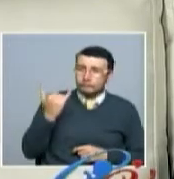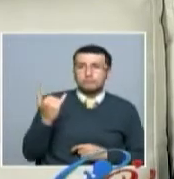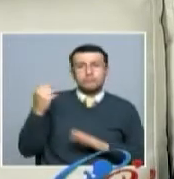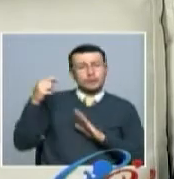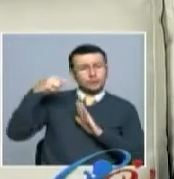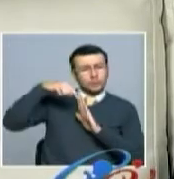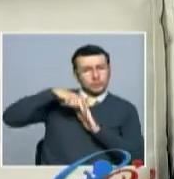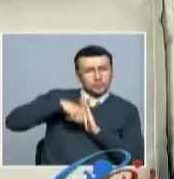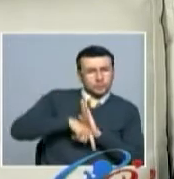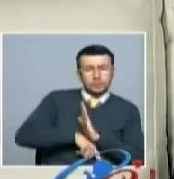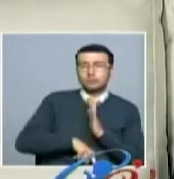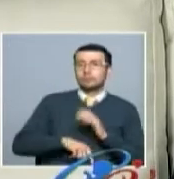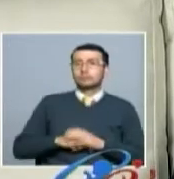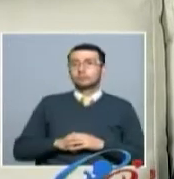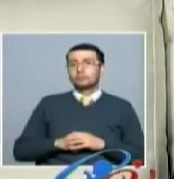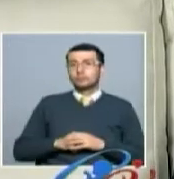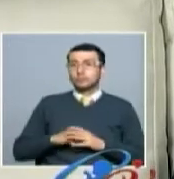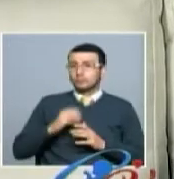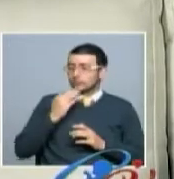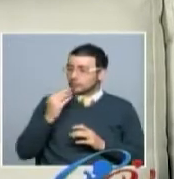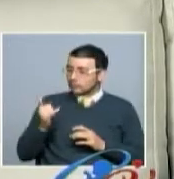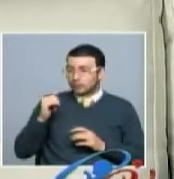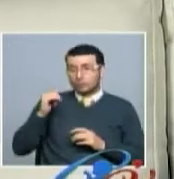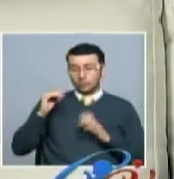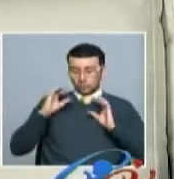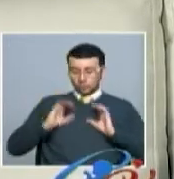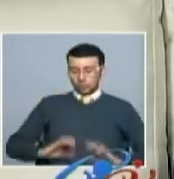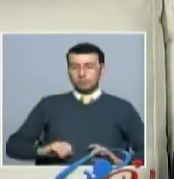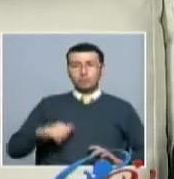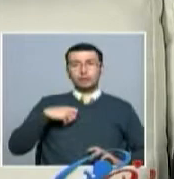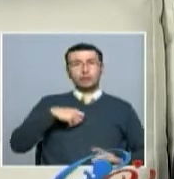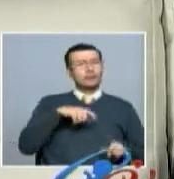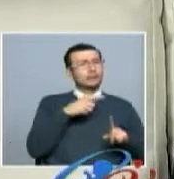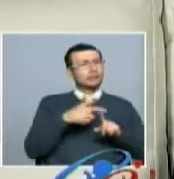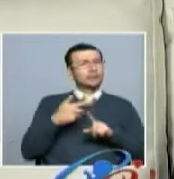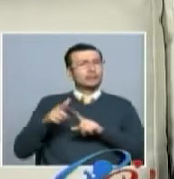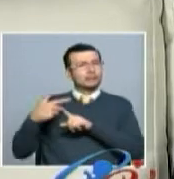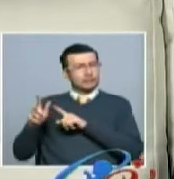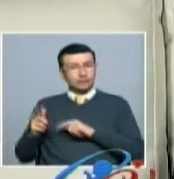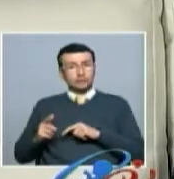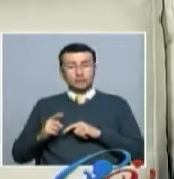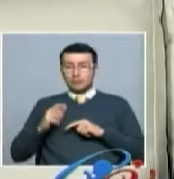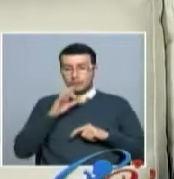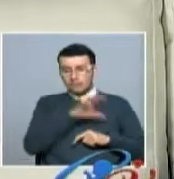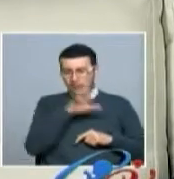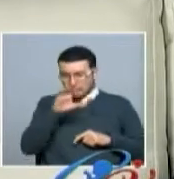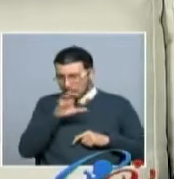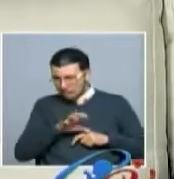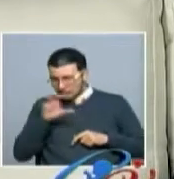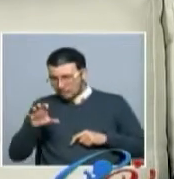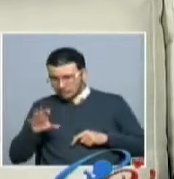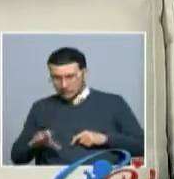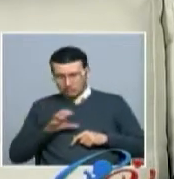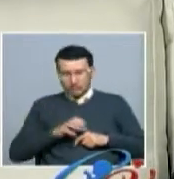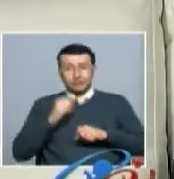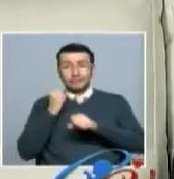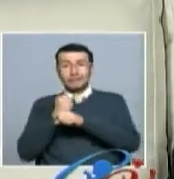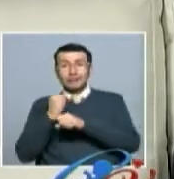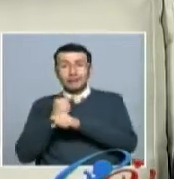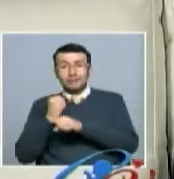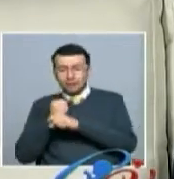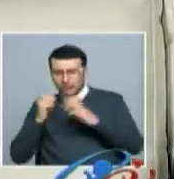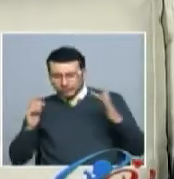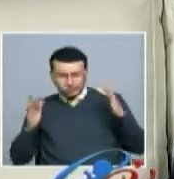profunda. En el organismo hay diferentes sistemas, aparatos que trabajan en